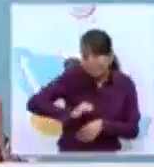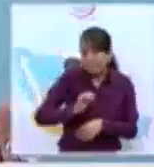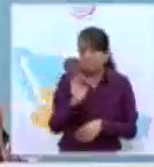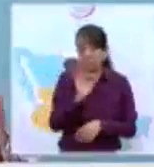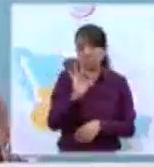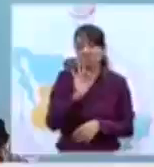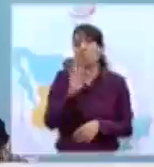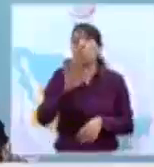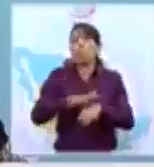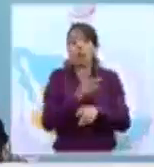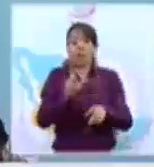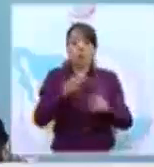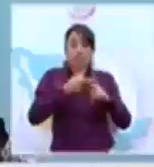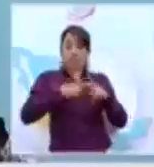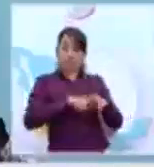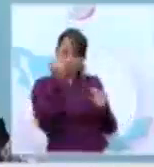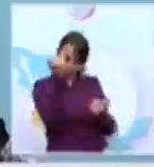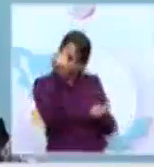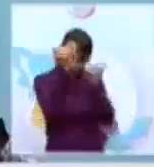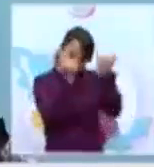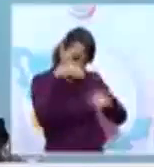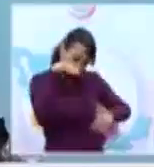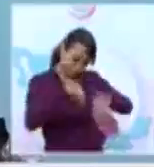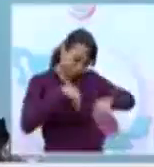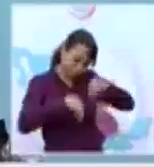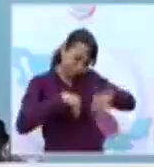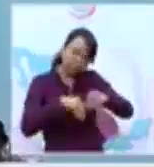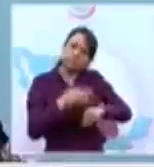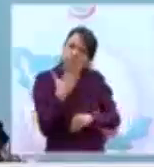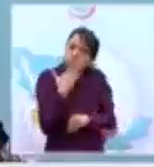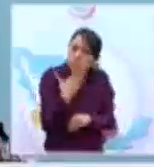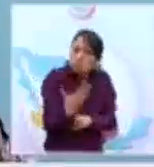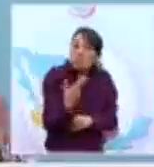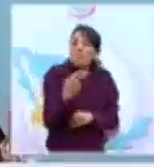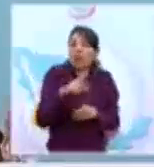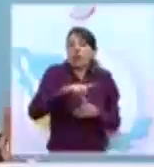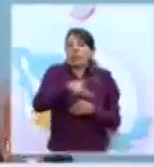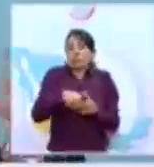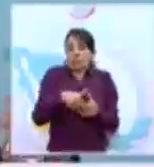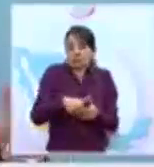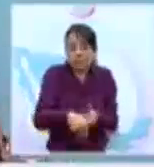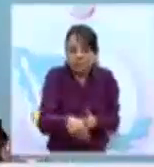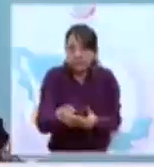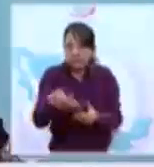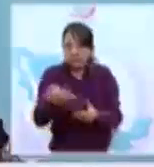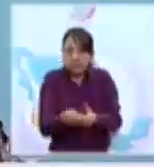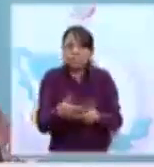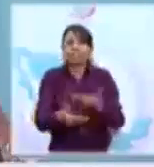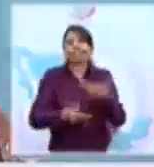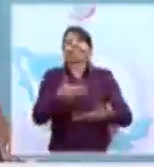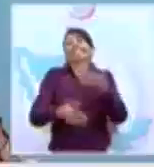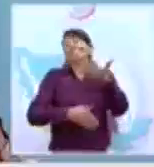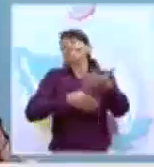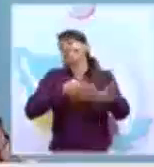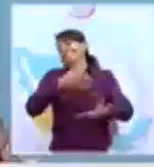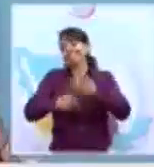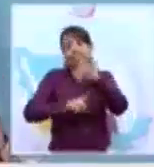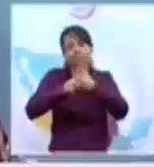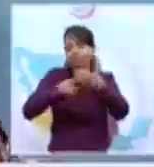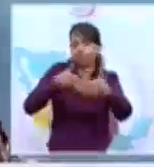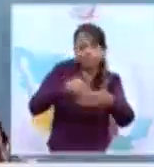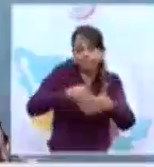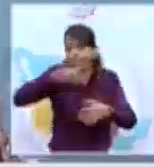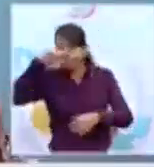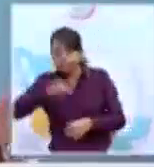es el diseño y luego la otra es cómo aterriza en territorio y los efectos que se tienen en términos del seguimiento que se le va dando a